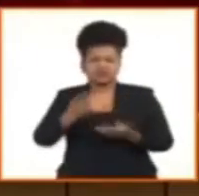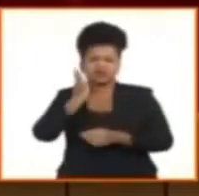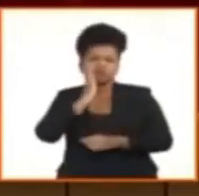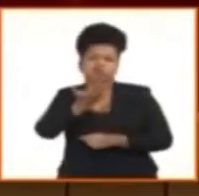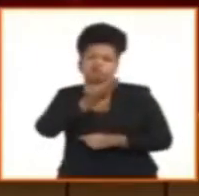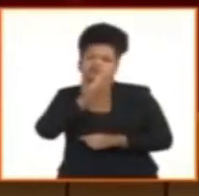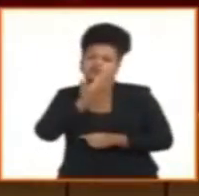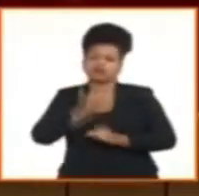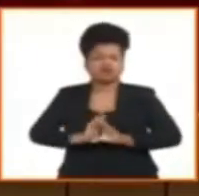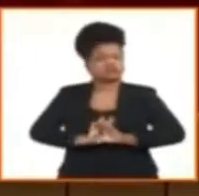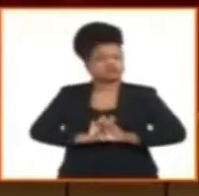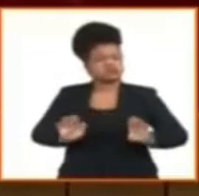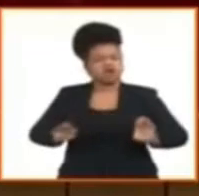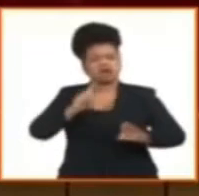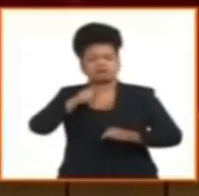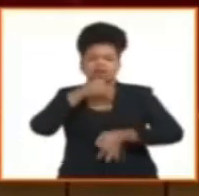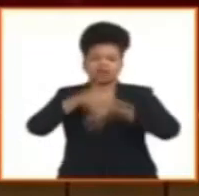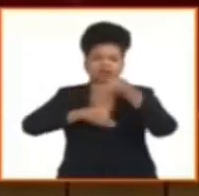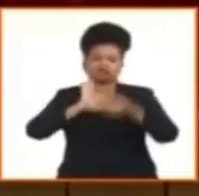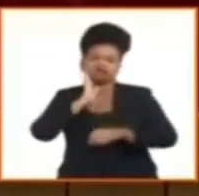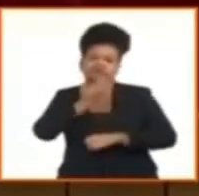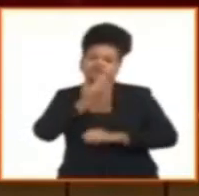hipocresía y de discurso con doble rasero.